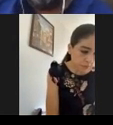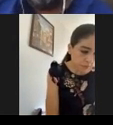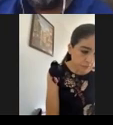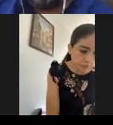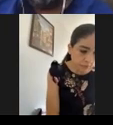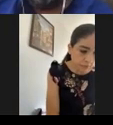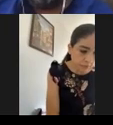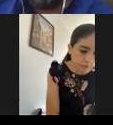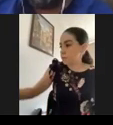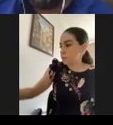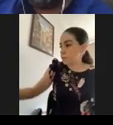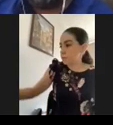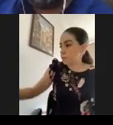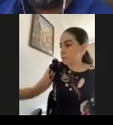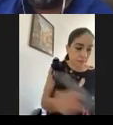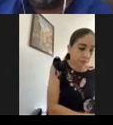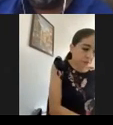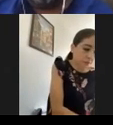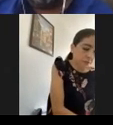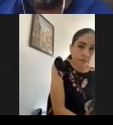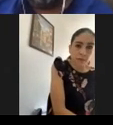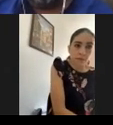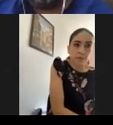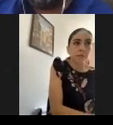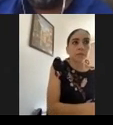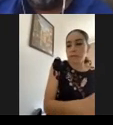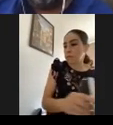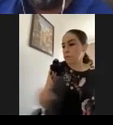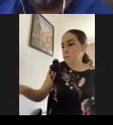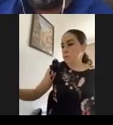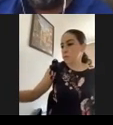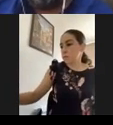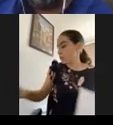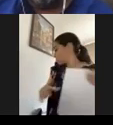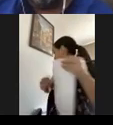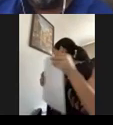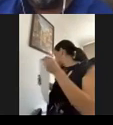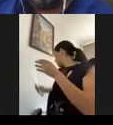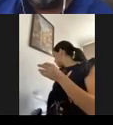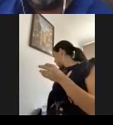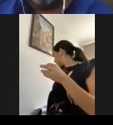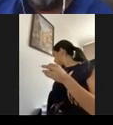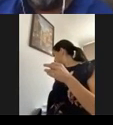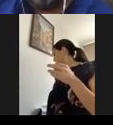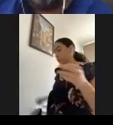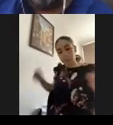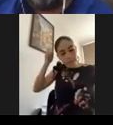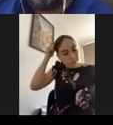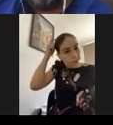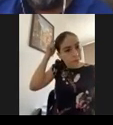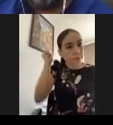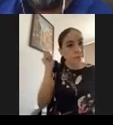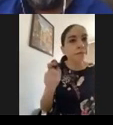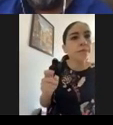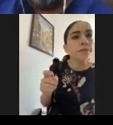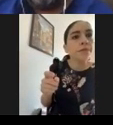buzón electrónico. Creo que la parte de haber llevado también los eventos de forma presencial virtual, mejor dicho,